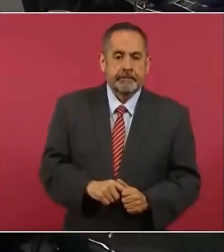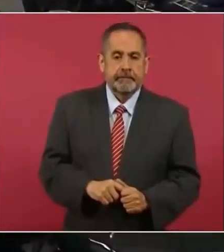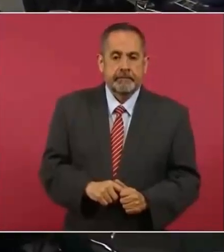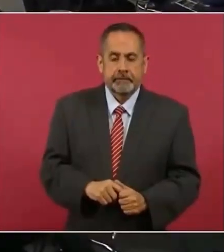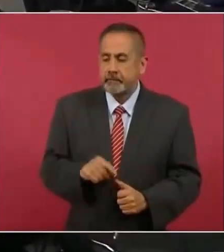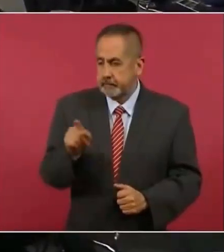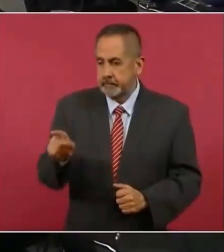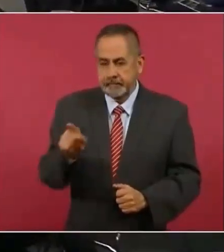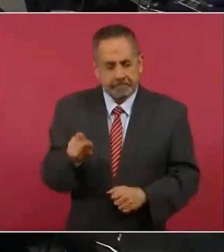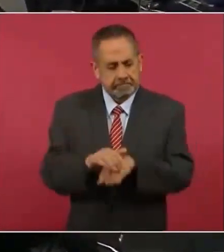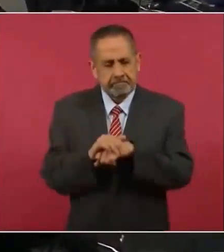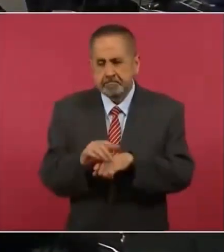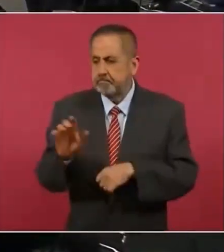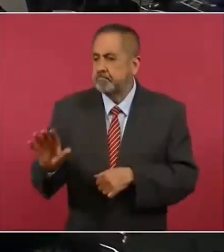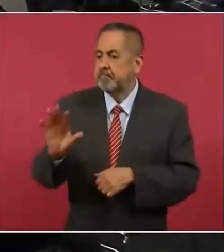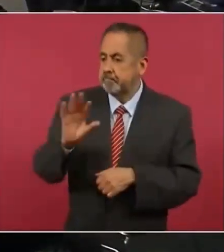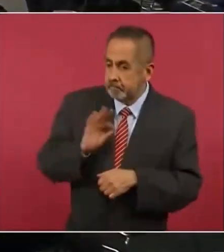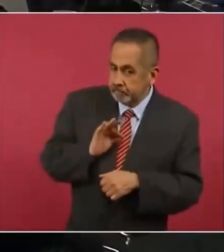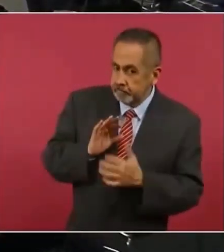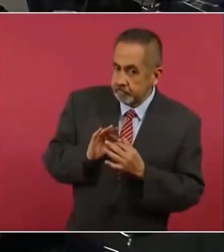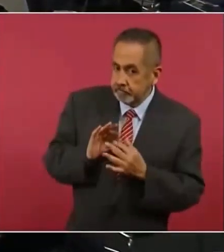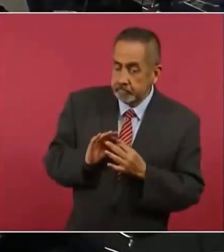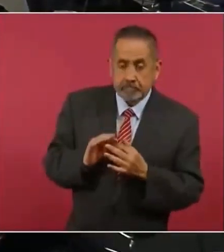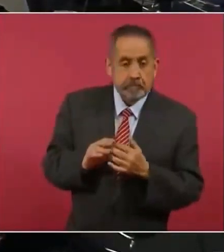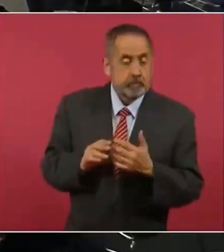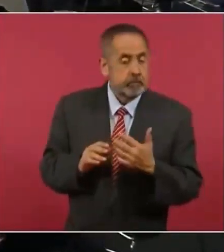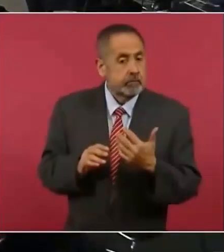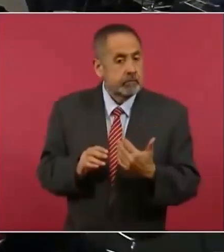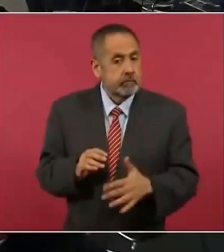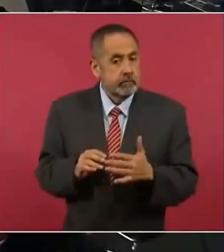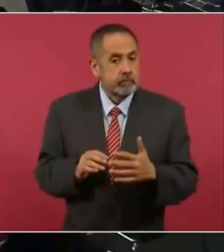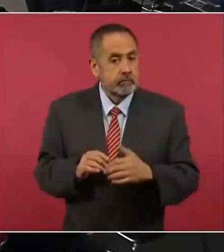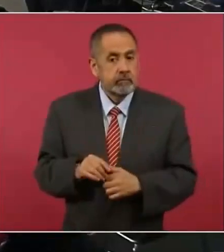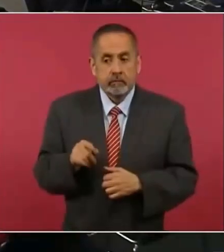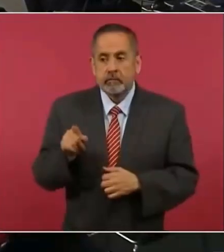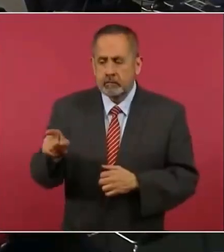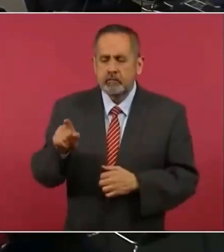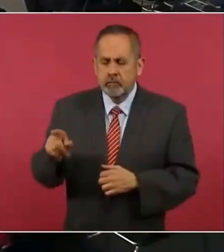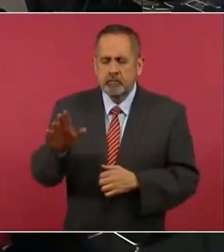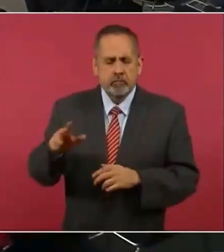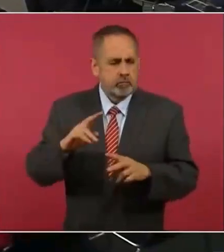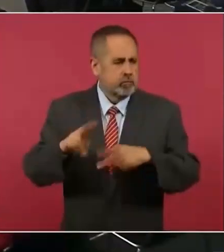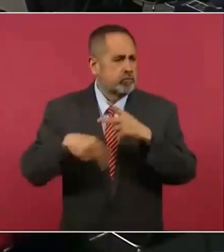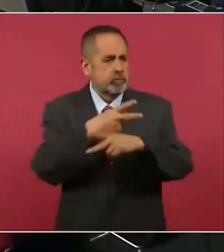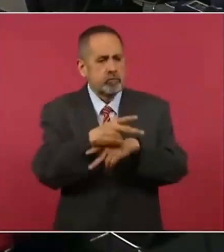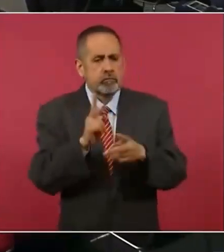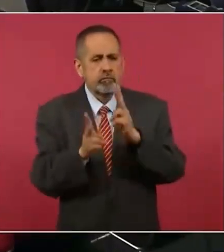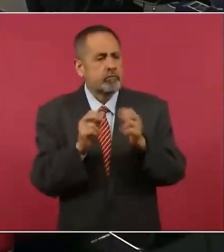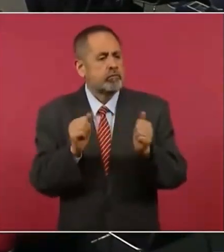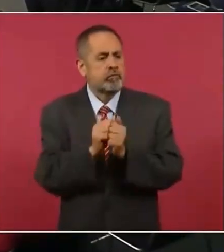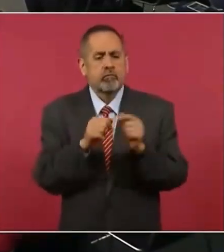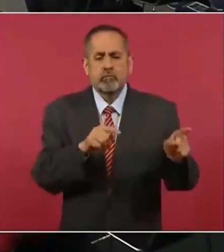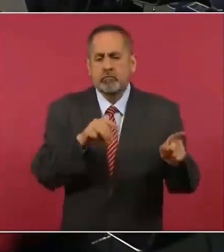Me mandó a decir de que iba a ir a esa entrevista,